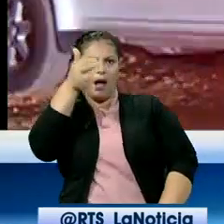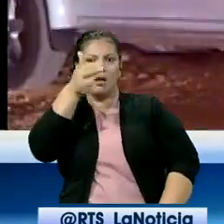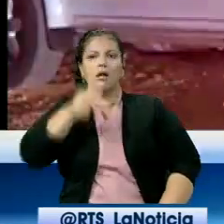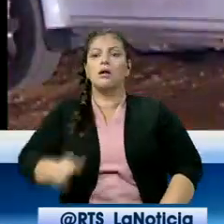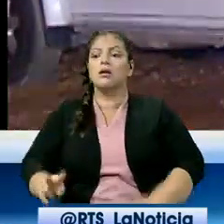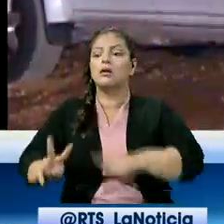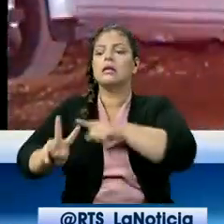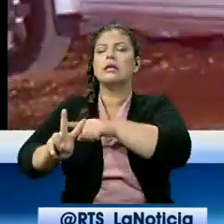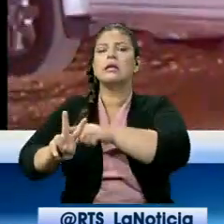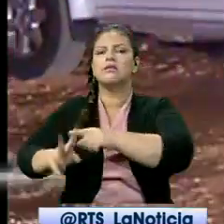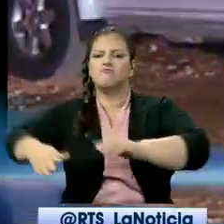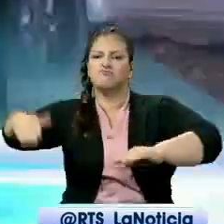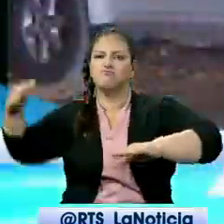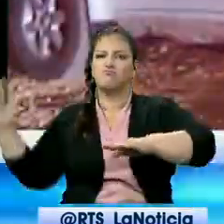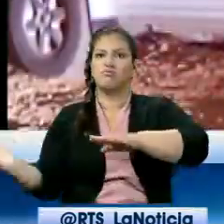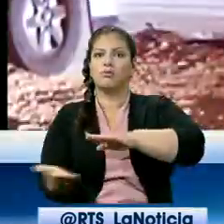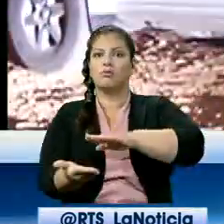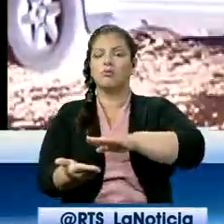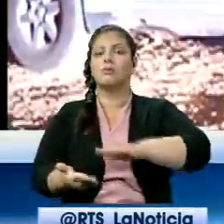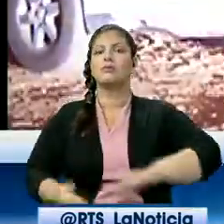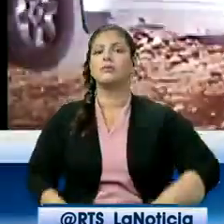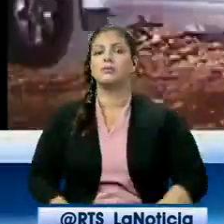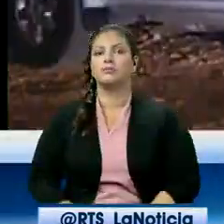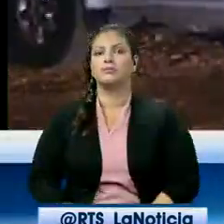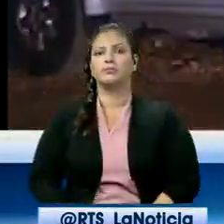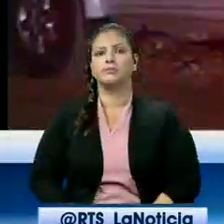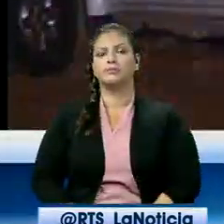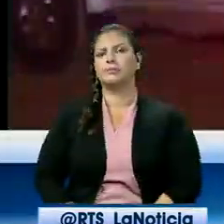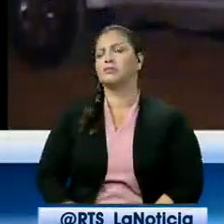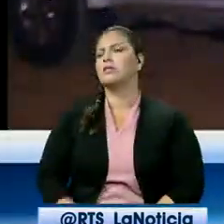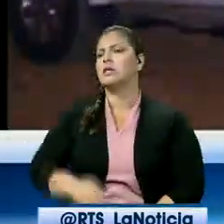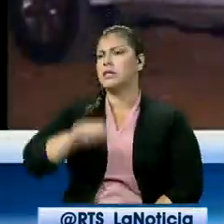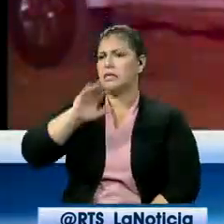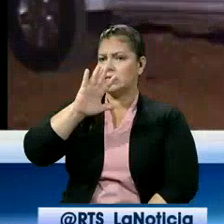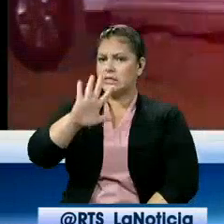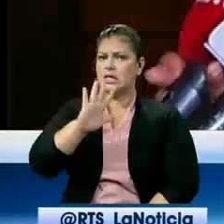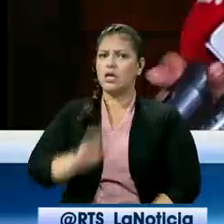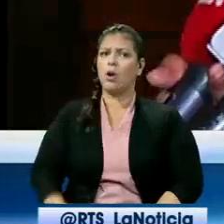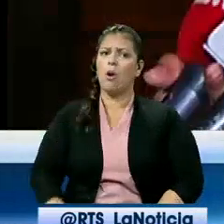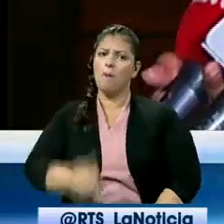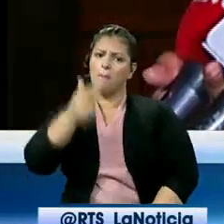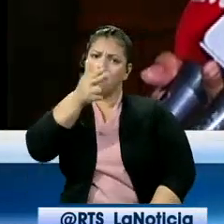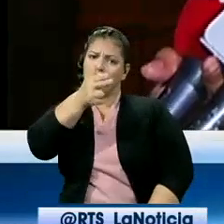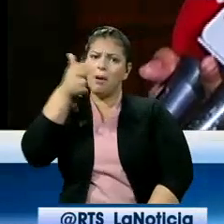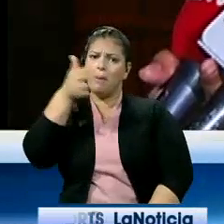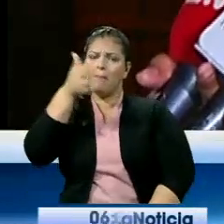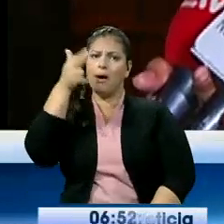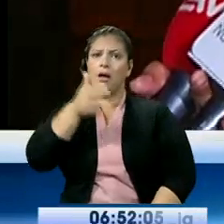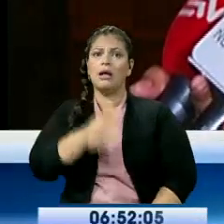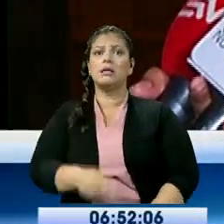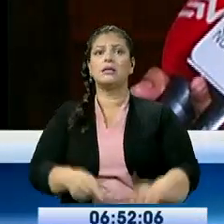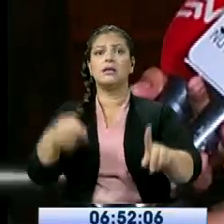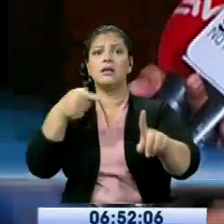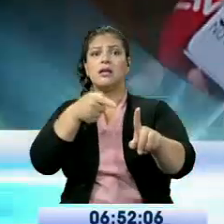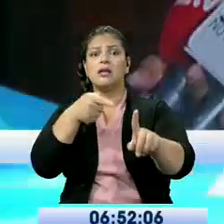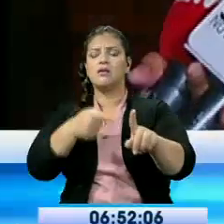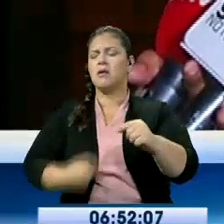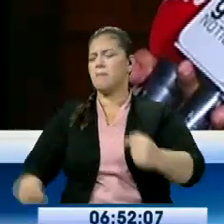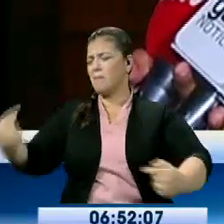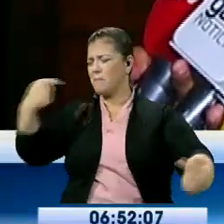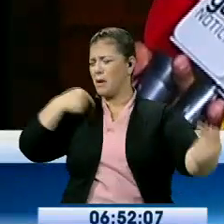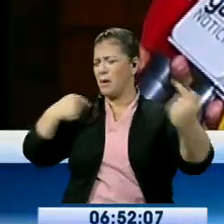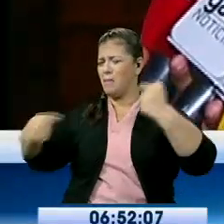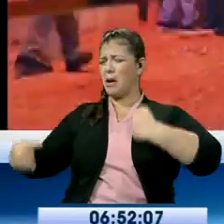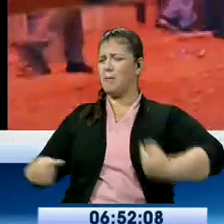realiza cinco detonaciones. Producto de estas detonaciones, aparentemente tenía el ingreso de dos proyectiles